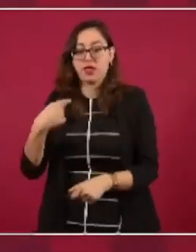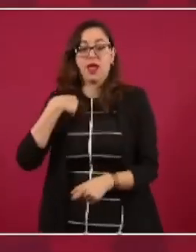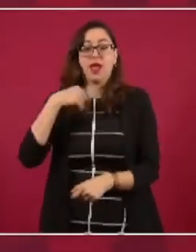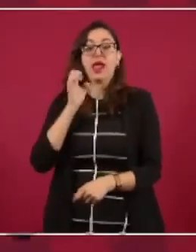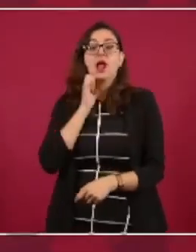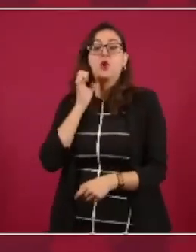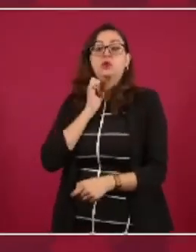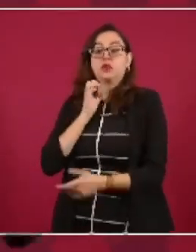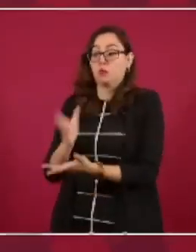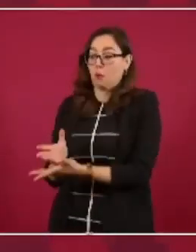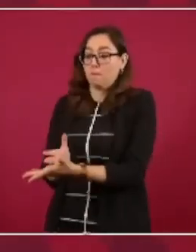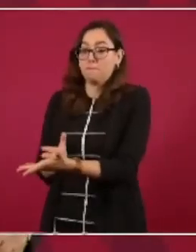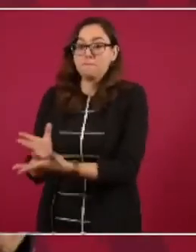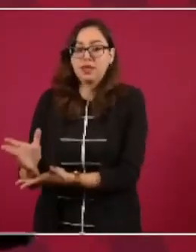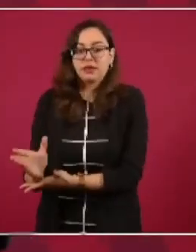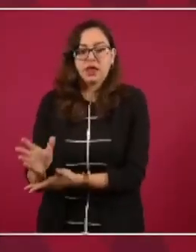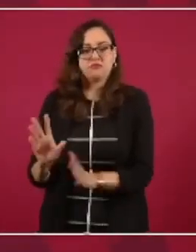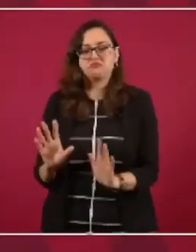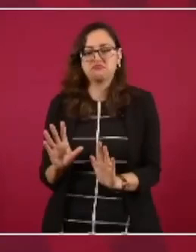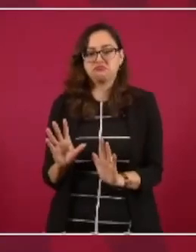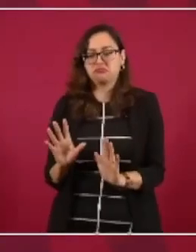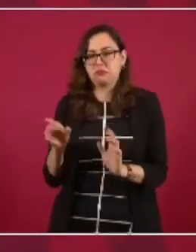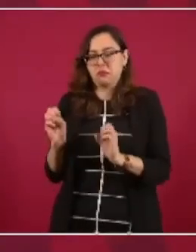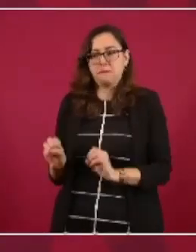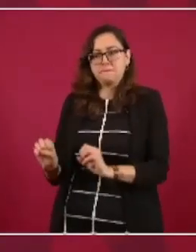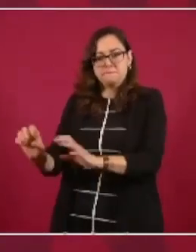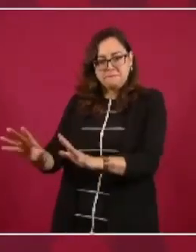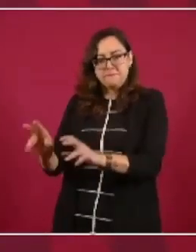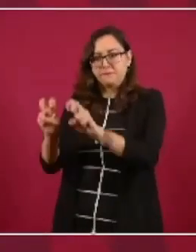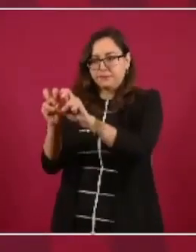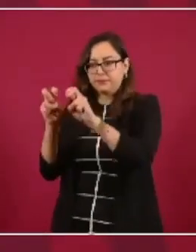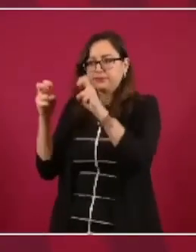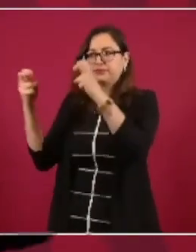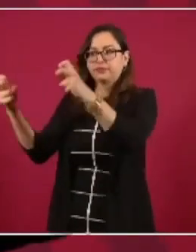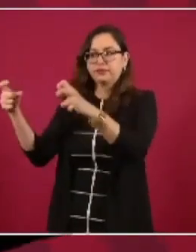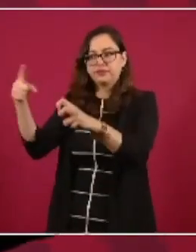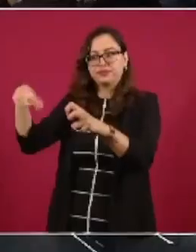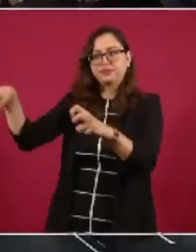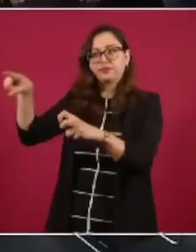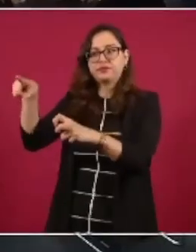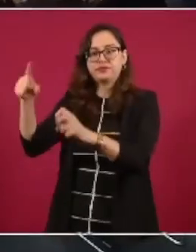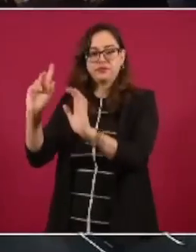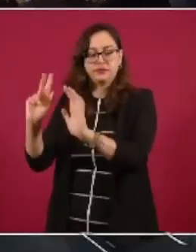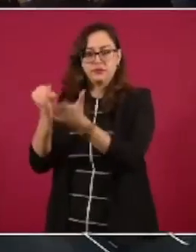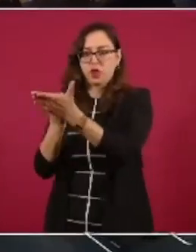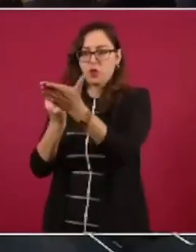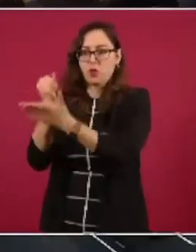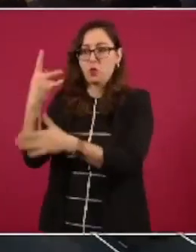de manera directa el Ejecutivo, porque no tiene por qué participar,